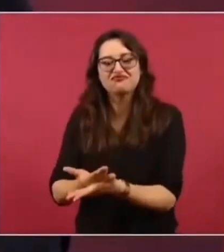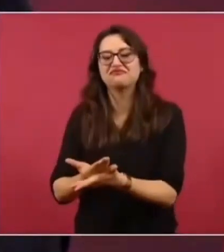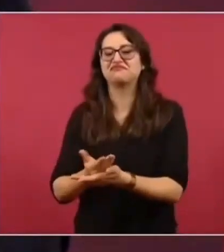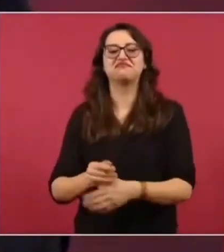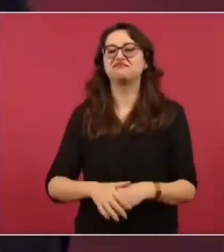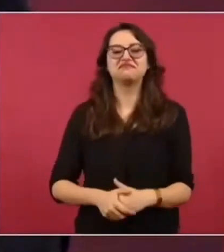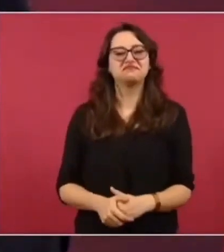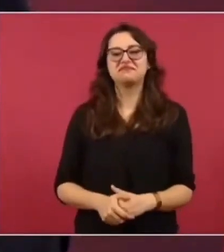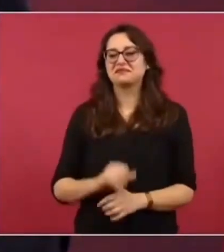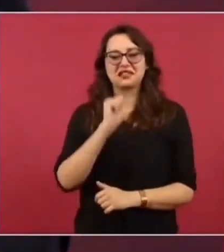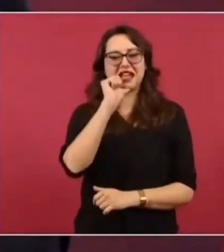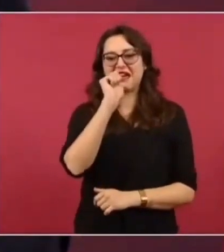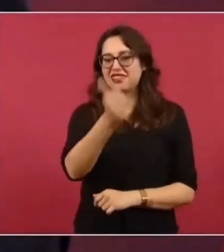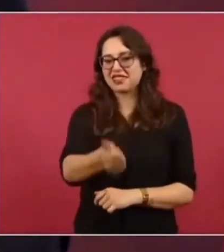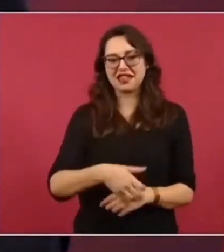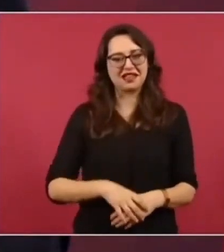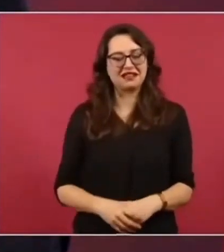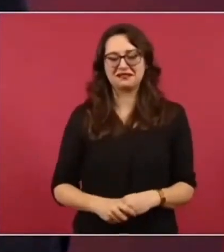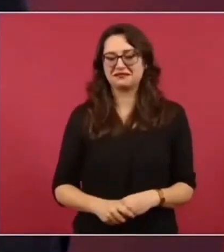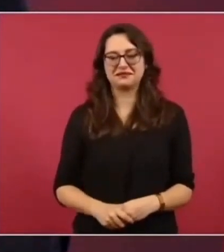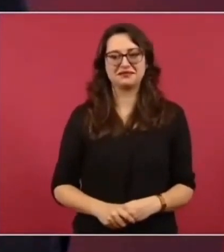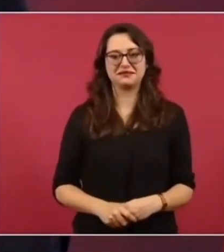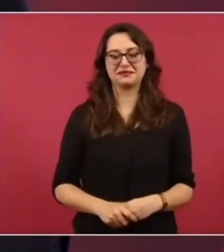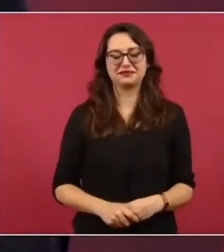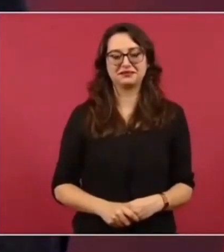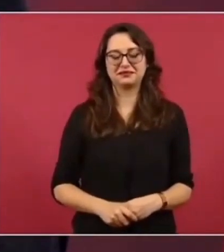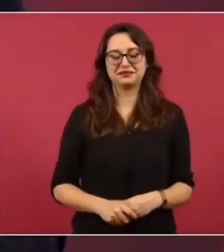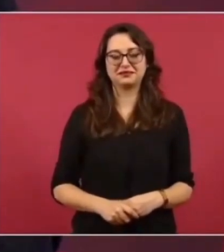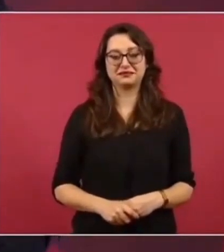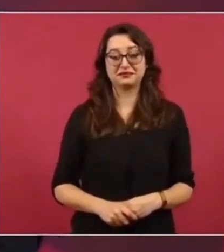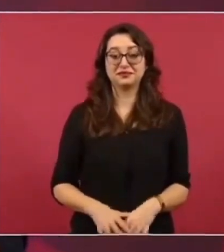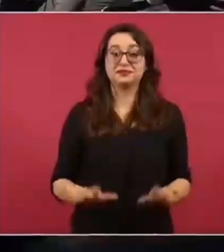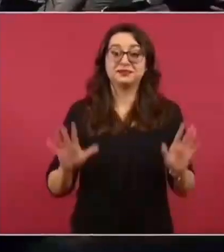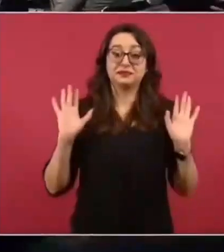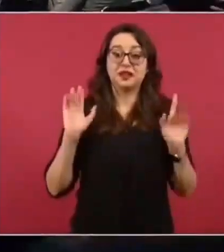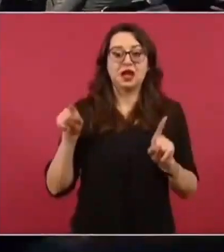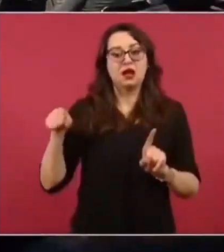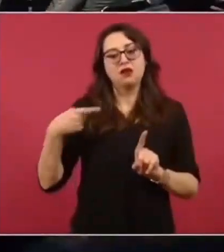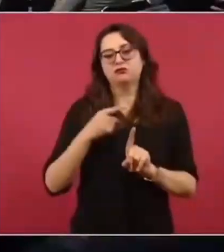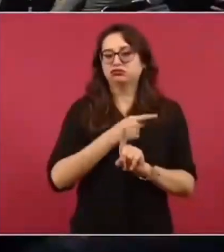como decía Morelos. Pero en fin, ya nos fuimos por otro lado, ¿no?